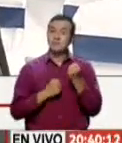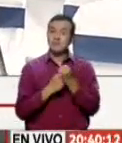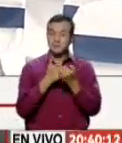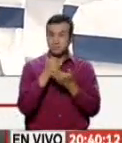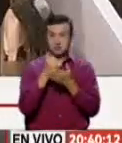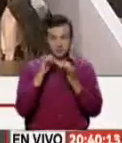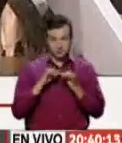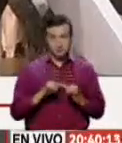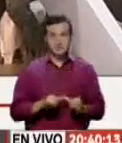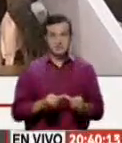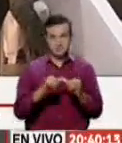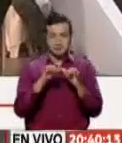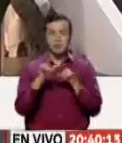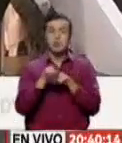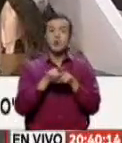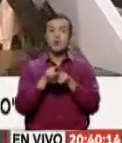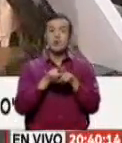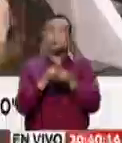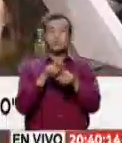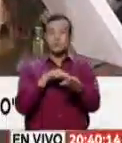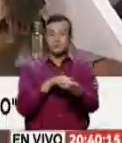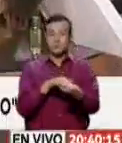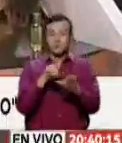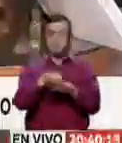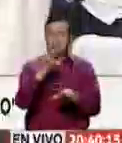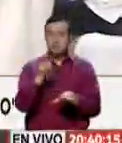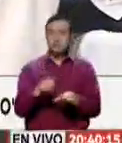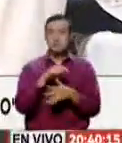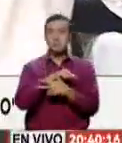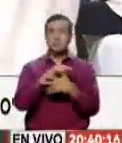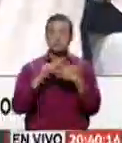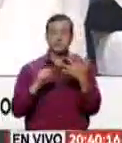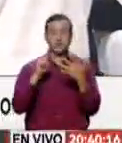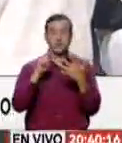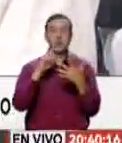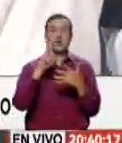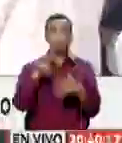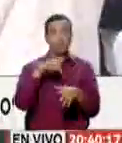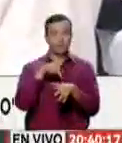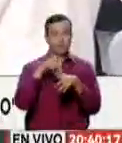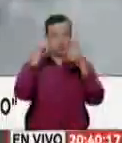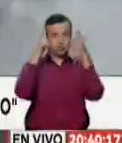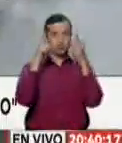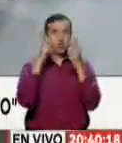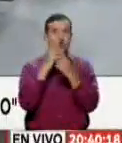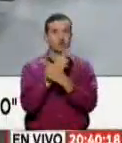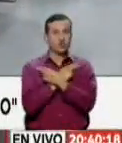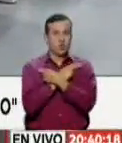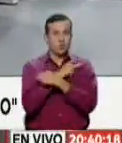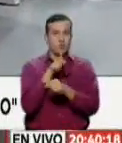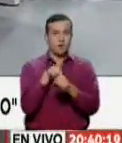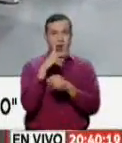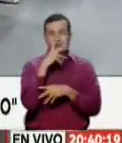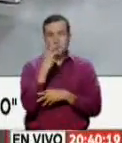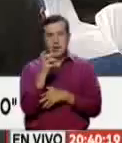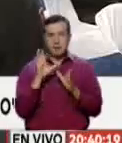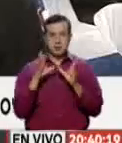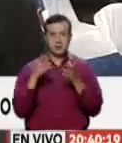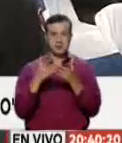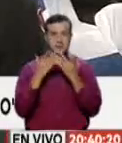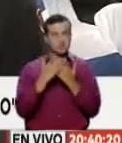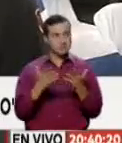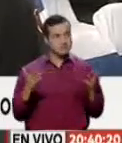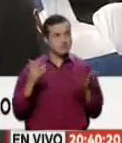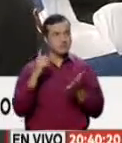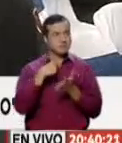salir adelante? Este concurso tuvo el aval de un jurado conformado por reconocidos chefs especializados en panadería y pastelería. Lo que